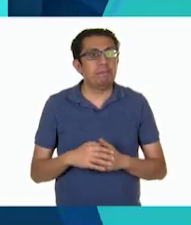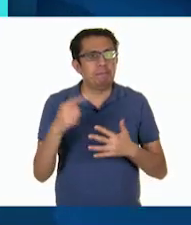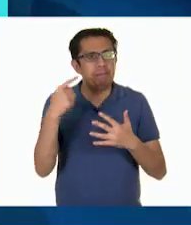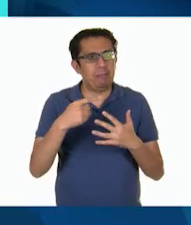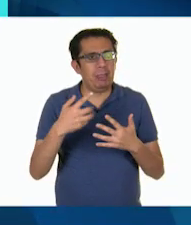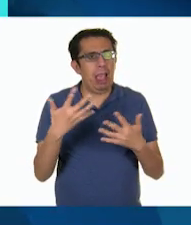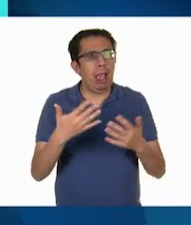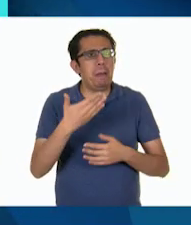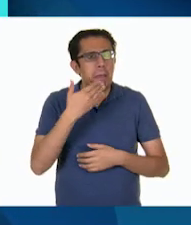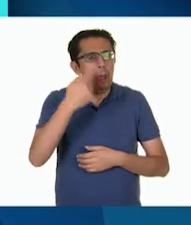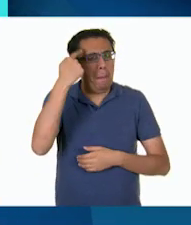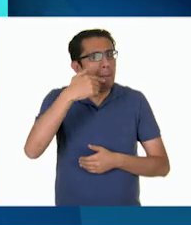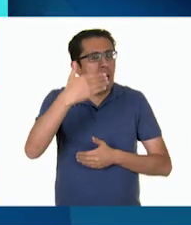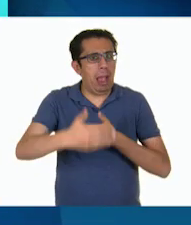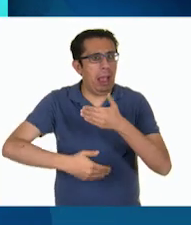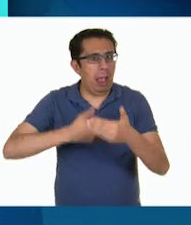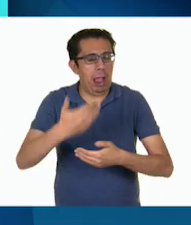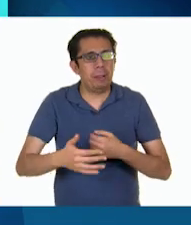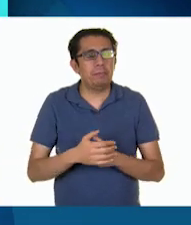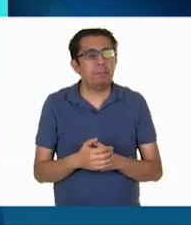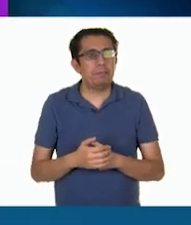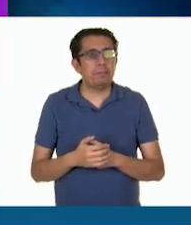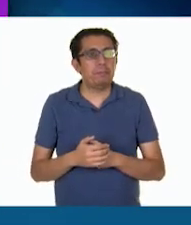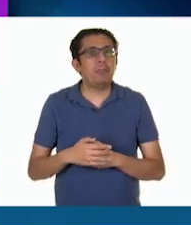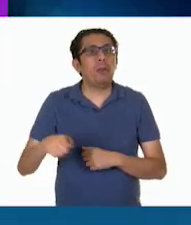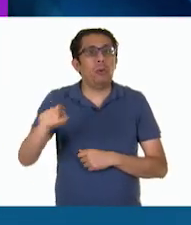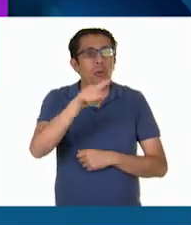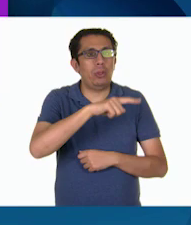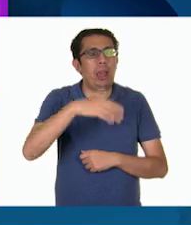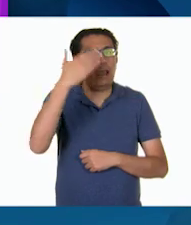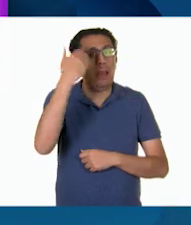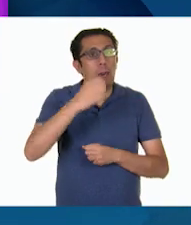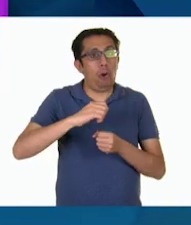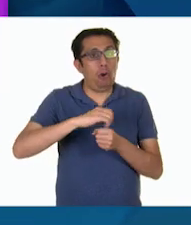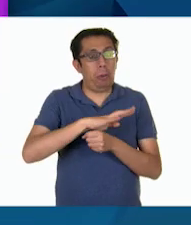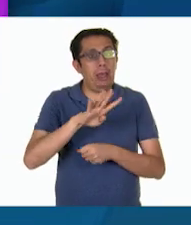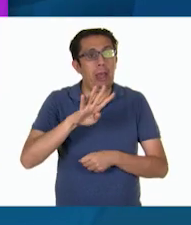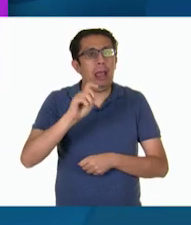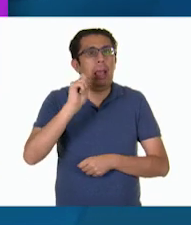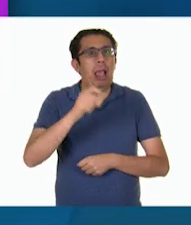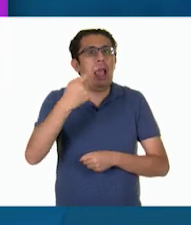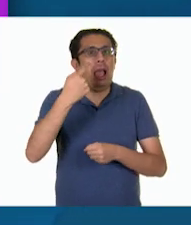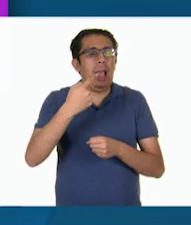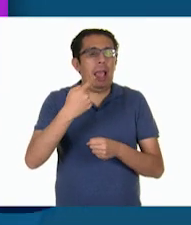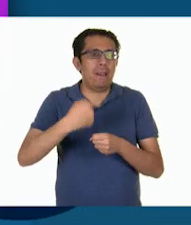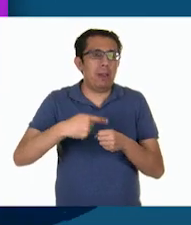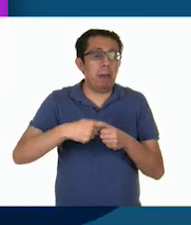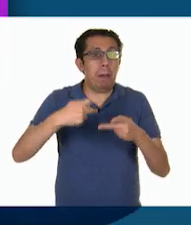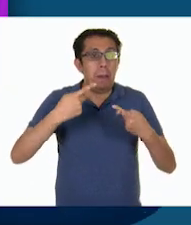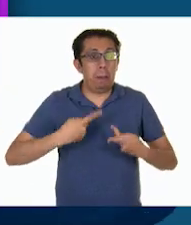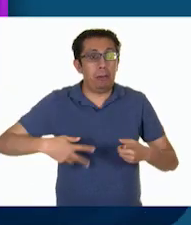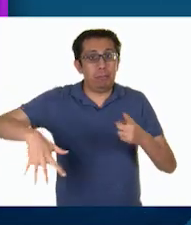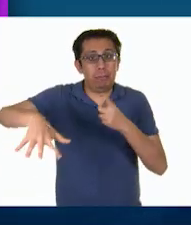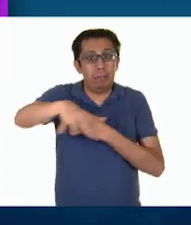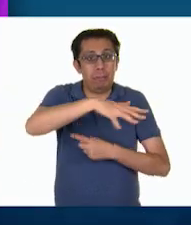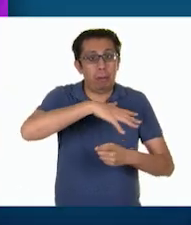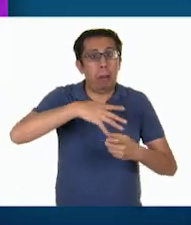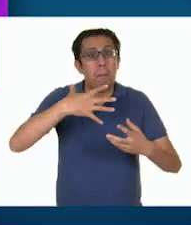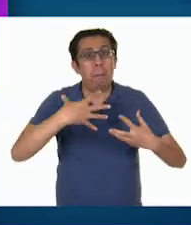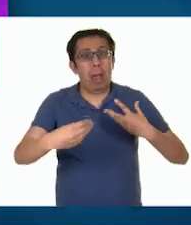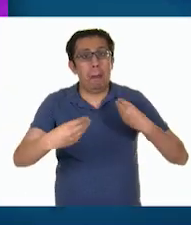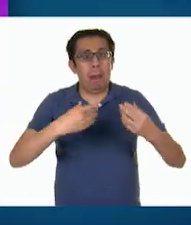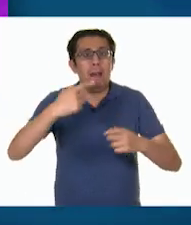Buenas prácticas para seguir adelante. Como todos sabemos, la COVID-19 es una enfermedad que se contagia muy fácilmente entre